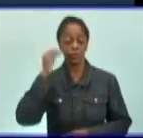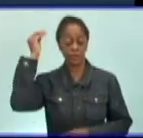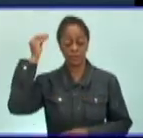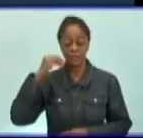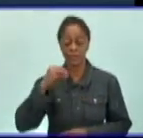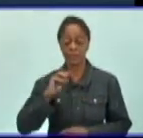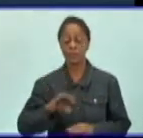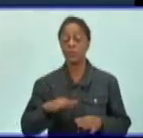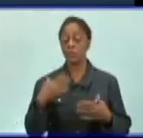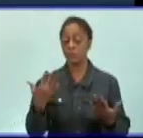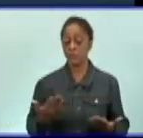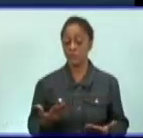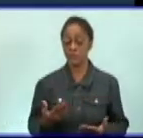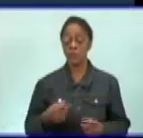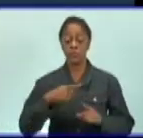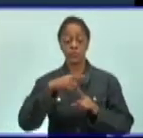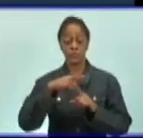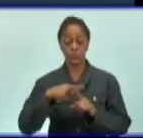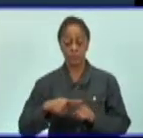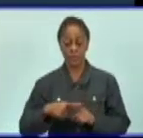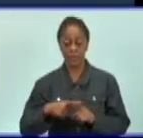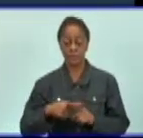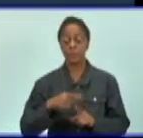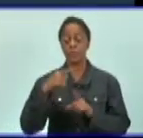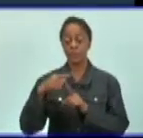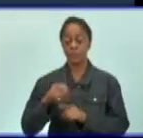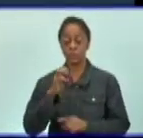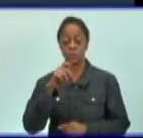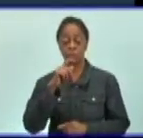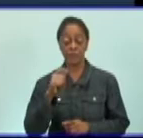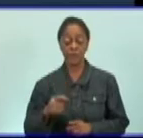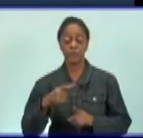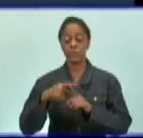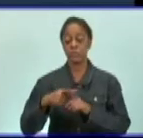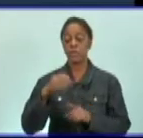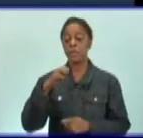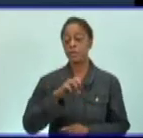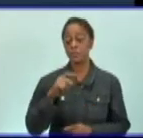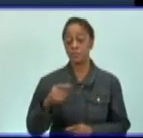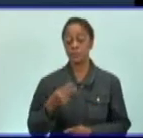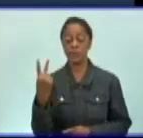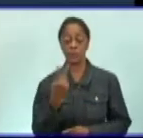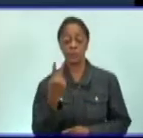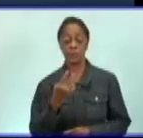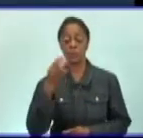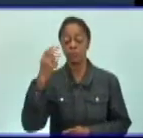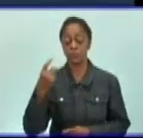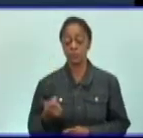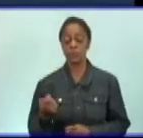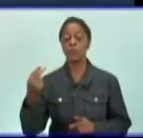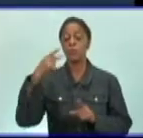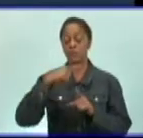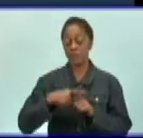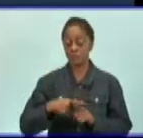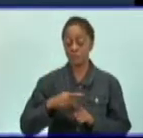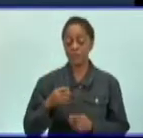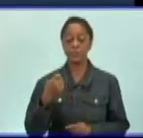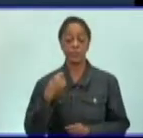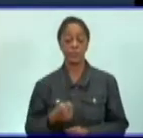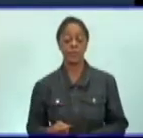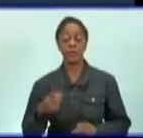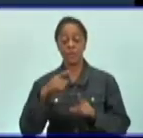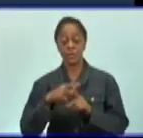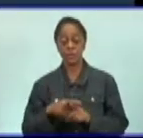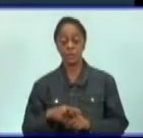que son sumandos y suma. Sumando son los dos números que adicionamos y suma es